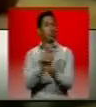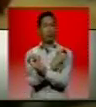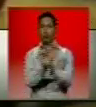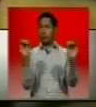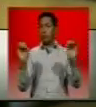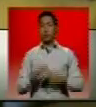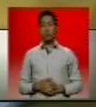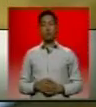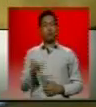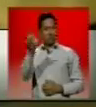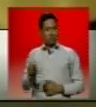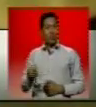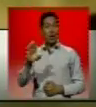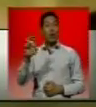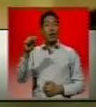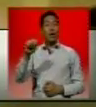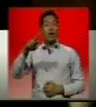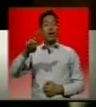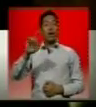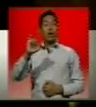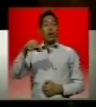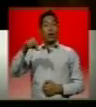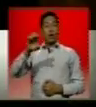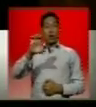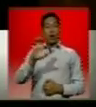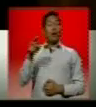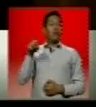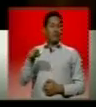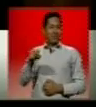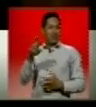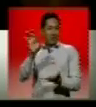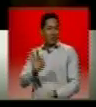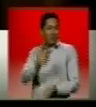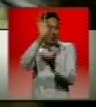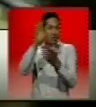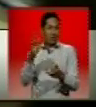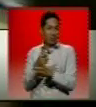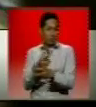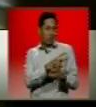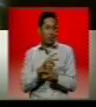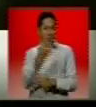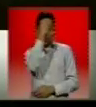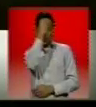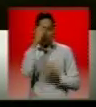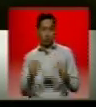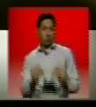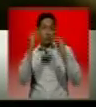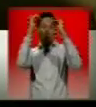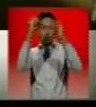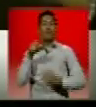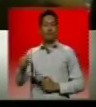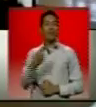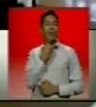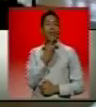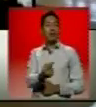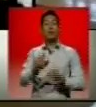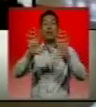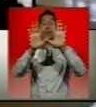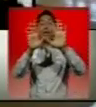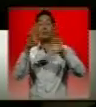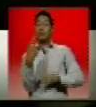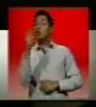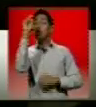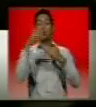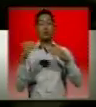Enrique Santos, representante del Consejo de Educación Superior. Además, se refirió al pedido de 10 millones de dólares por parte de